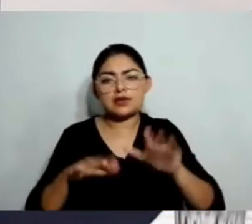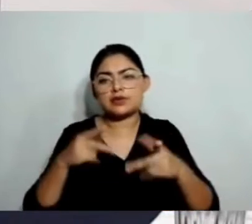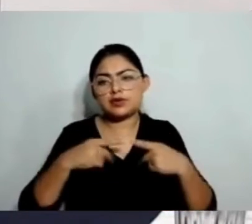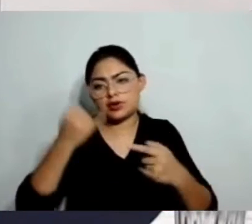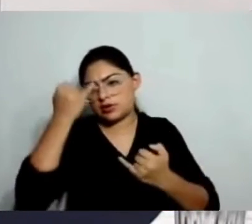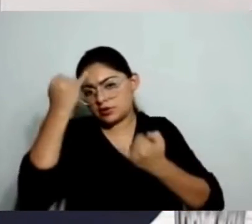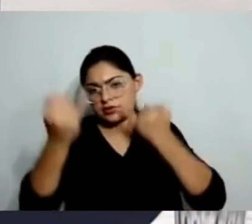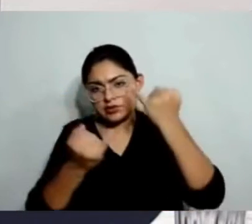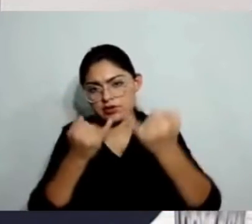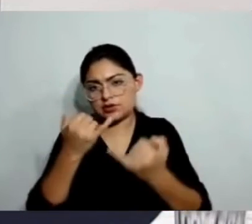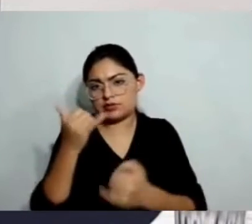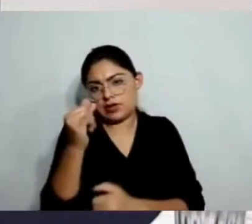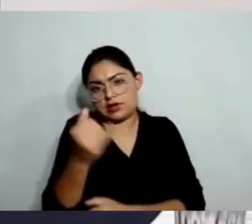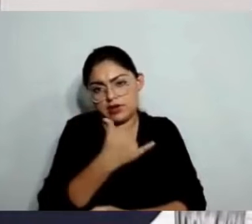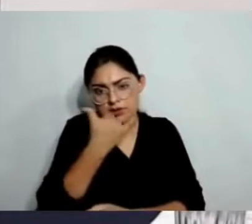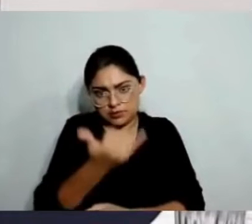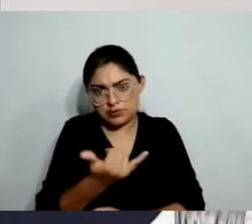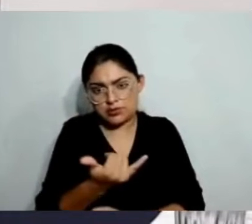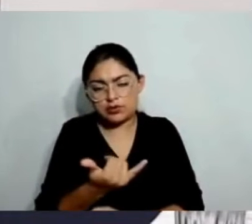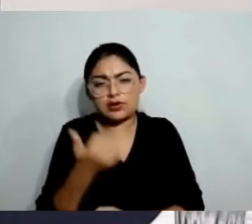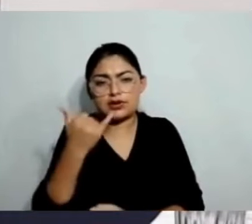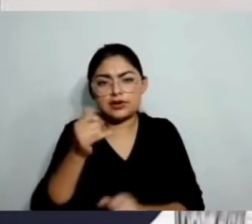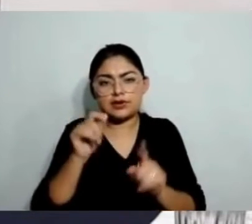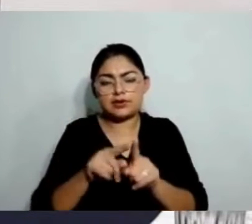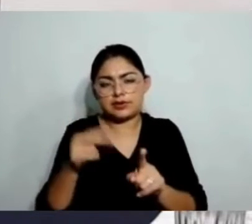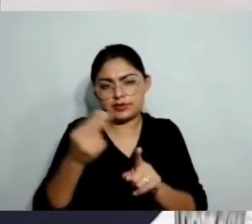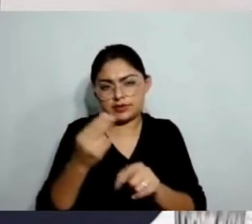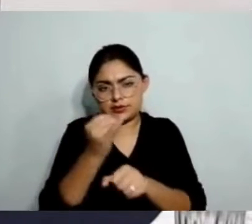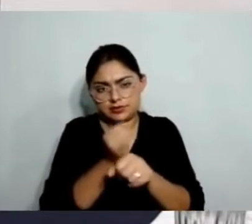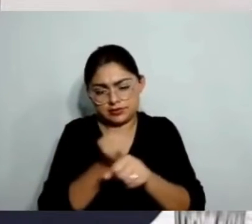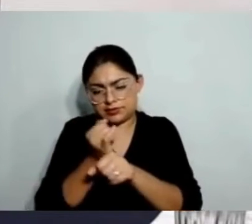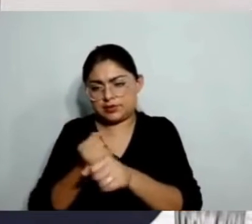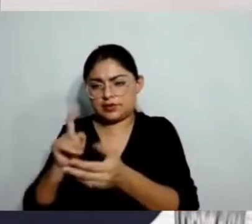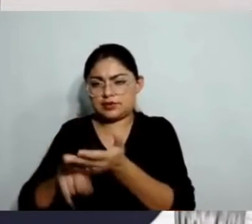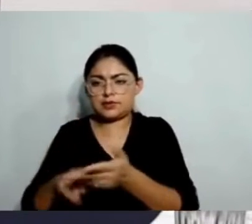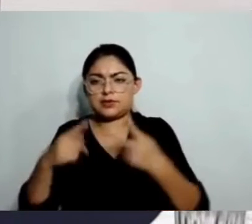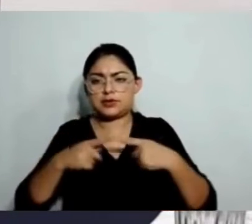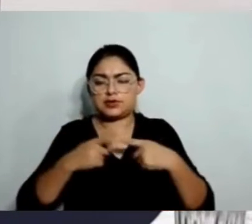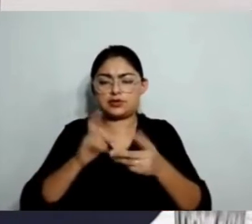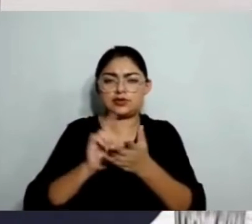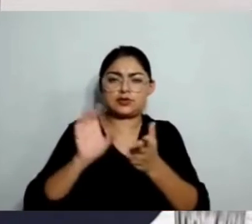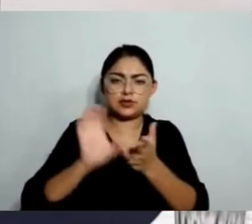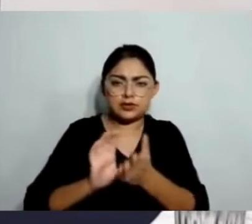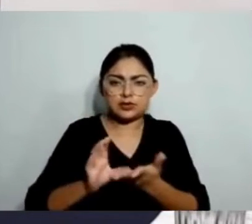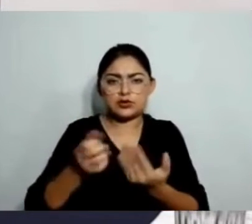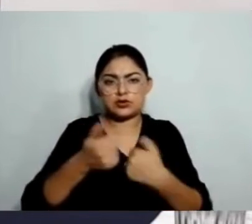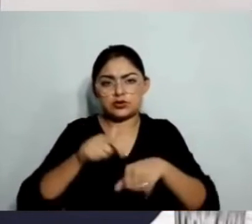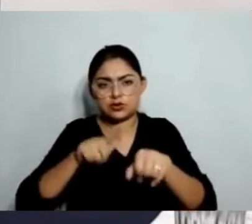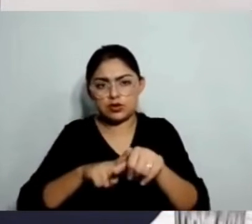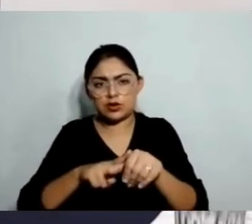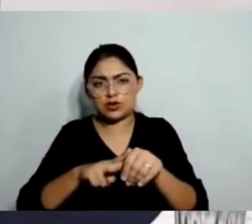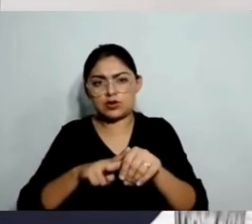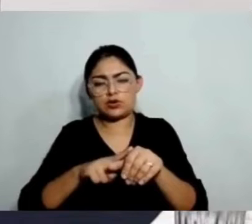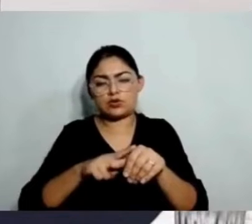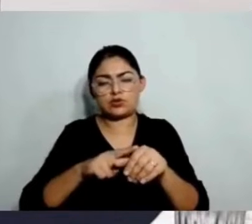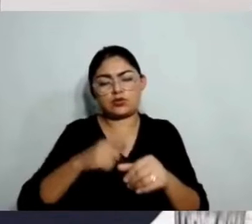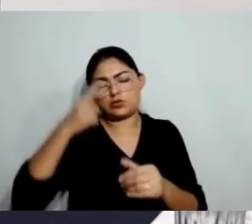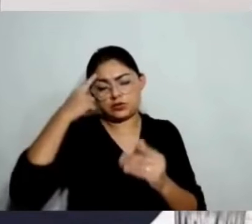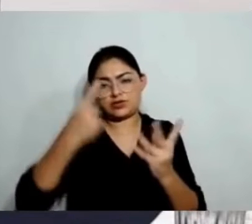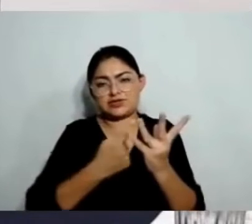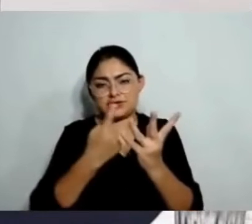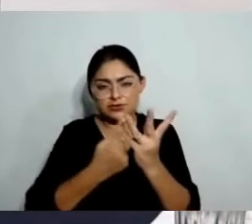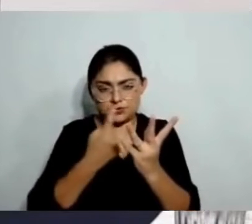en sobre todo para los casos de discapacidad intelectual o psicosocial en caso de una detención qué ajustes realizar